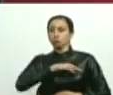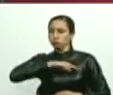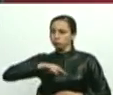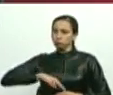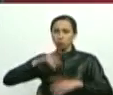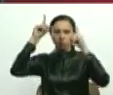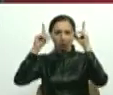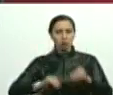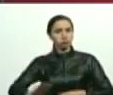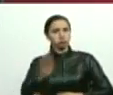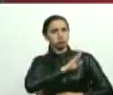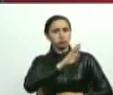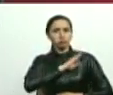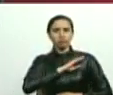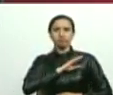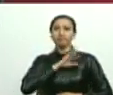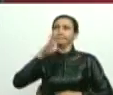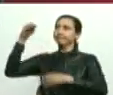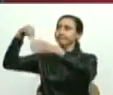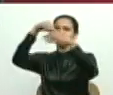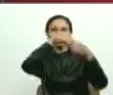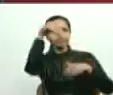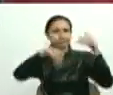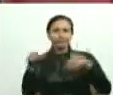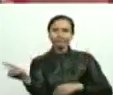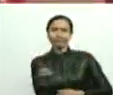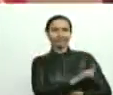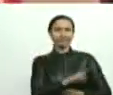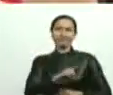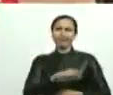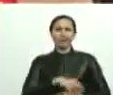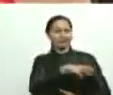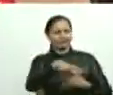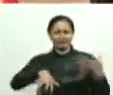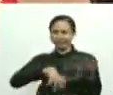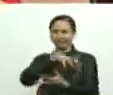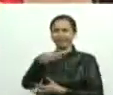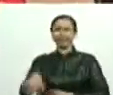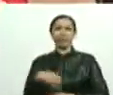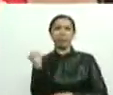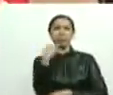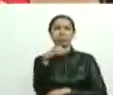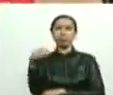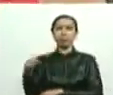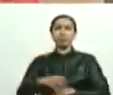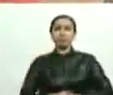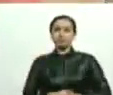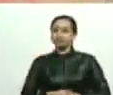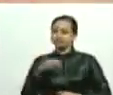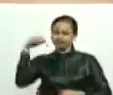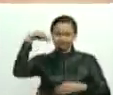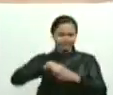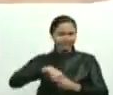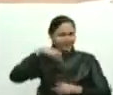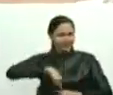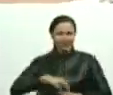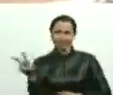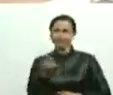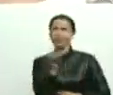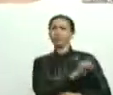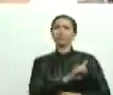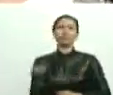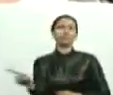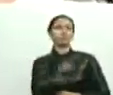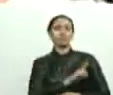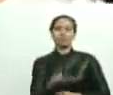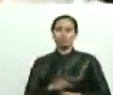metemos en el desastre electoral que ustedes tuvieron. No se metan en el proceso electoral interno, que ustedes no